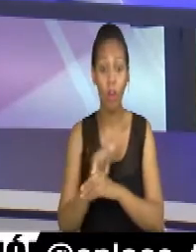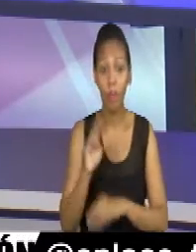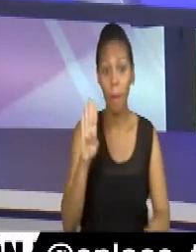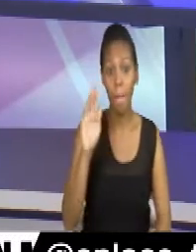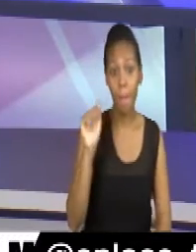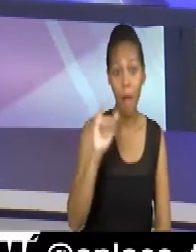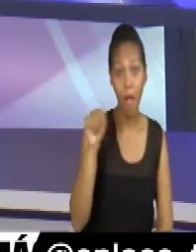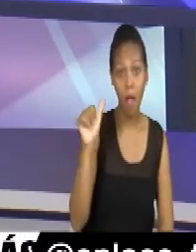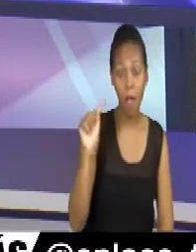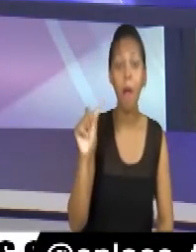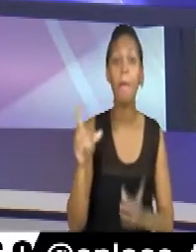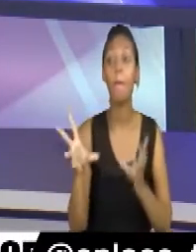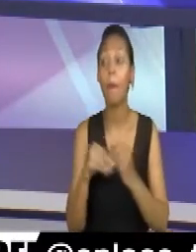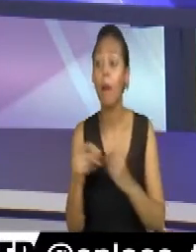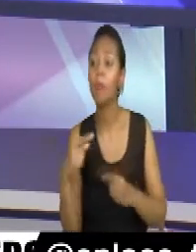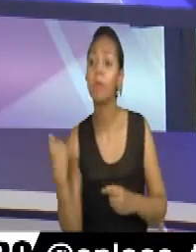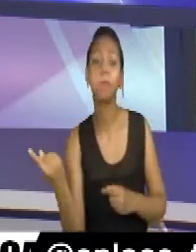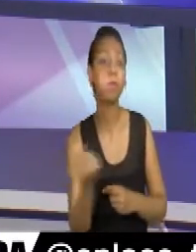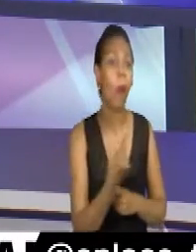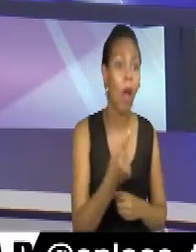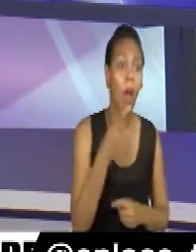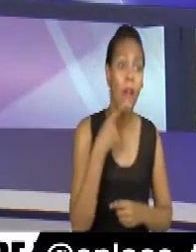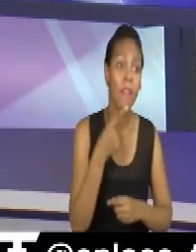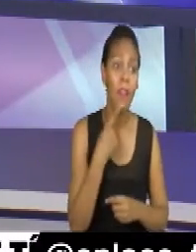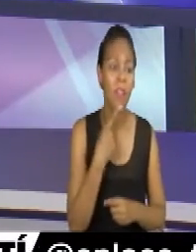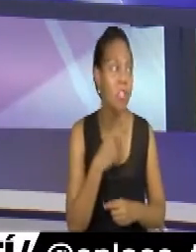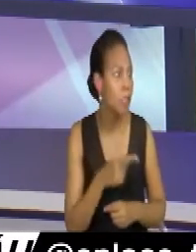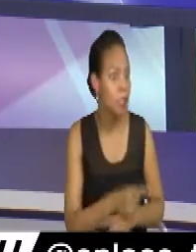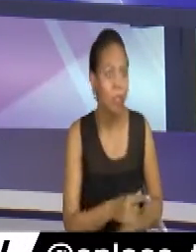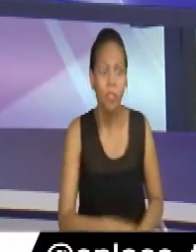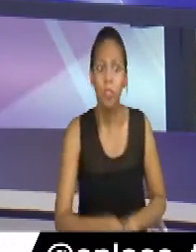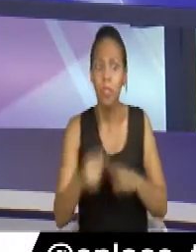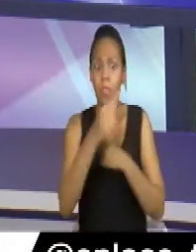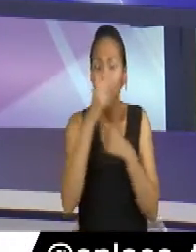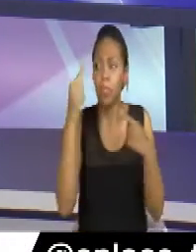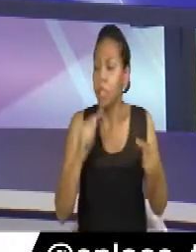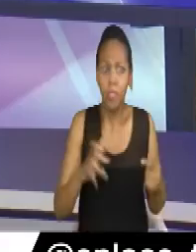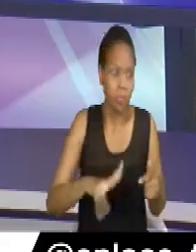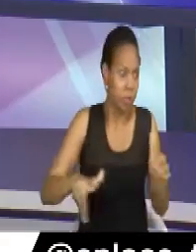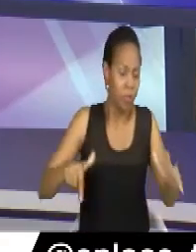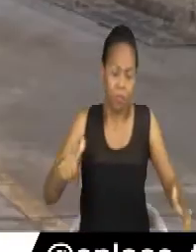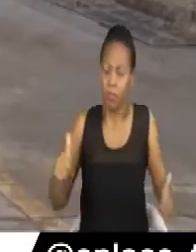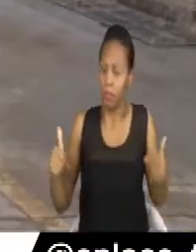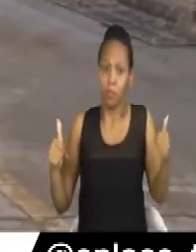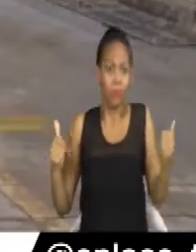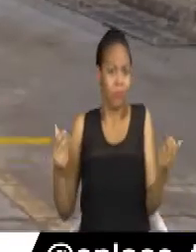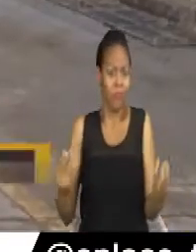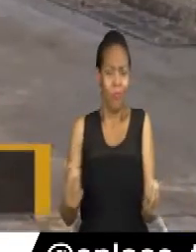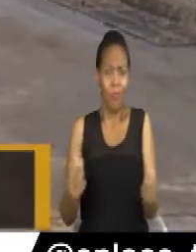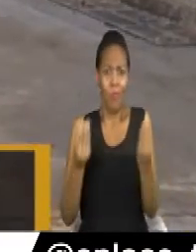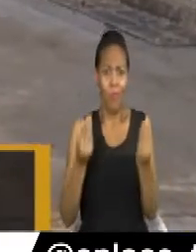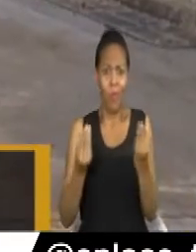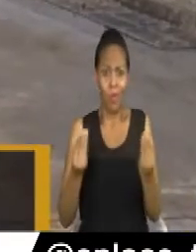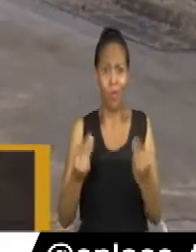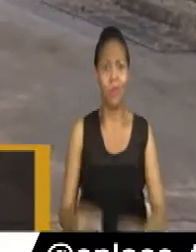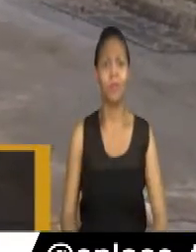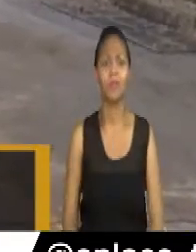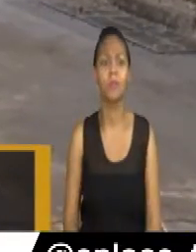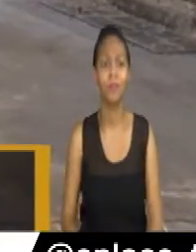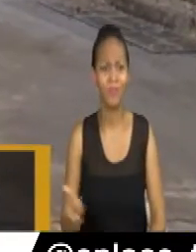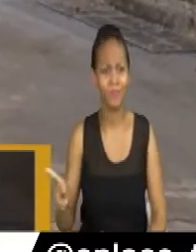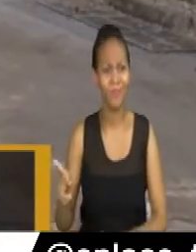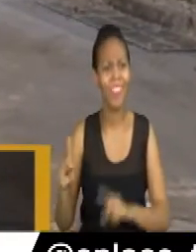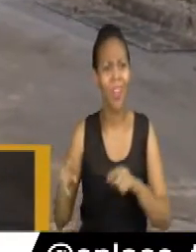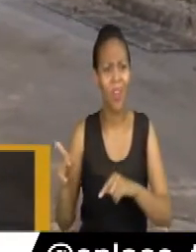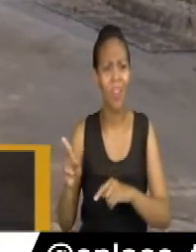en la Comuna 3 aseguran que la delincuencia los tiene literalmente azotados. Quienes viven en el barrio Floresta Baja